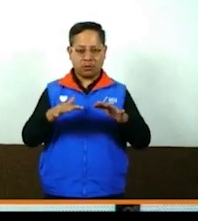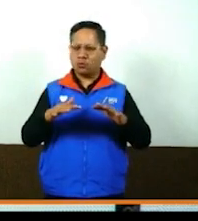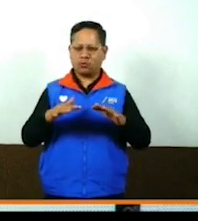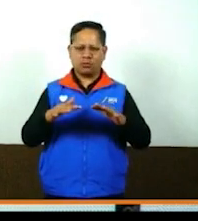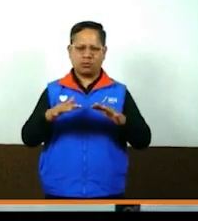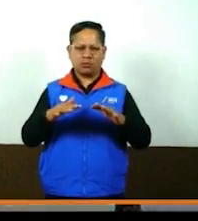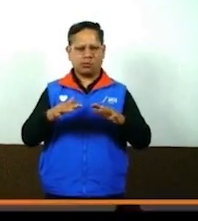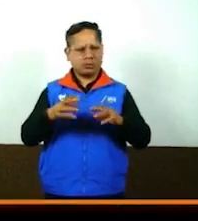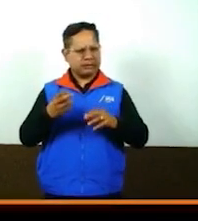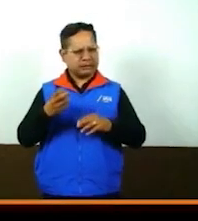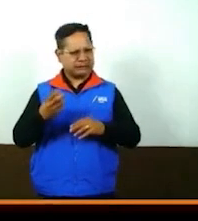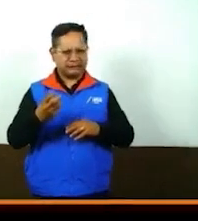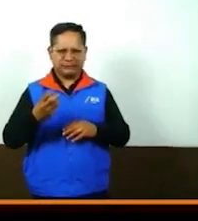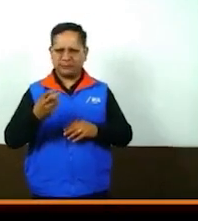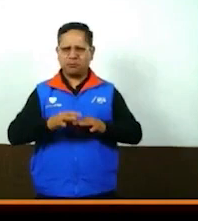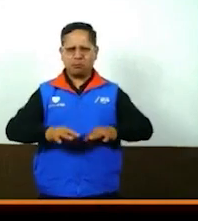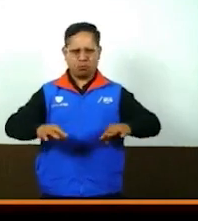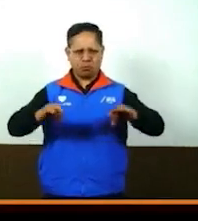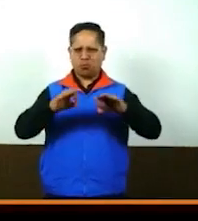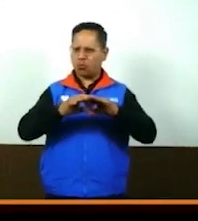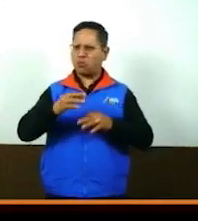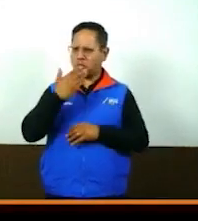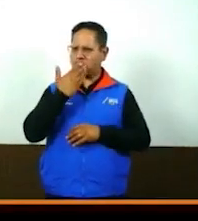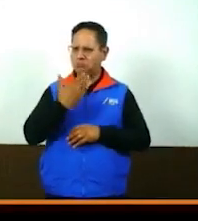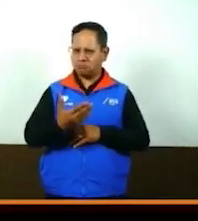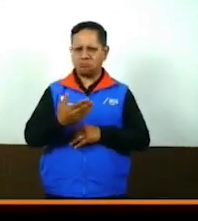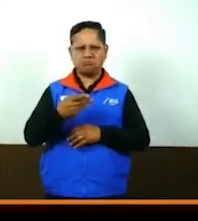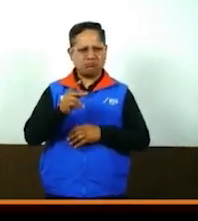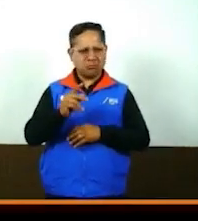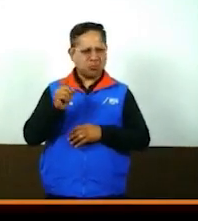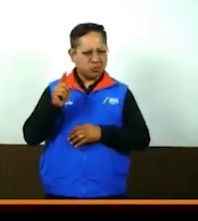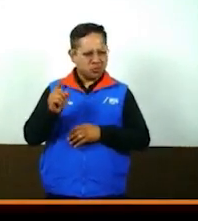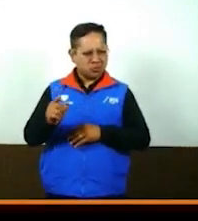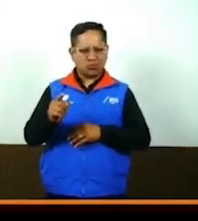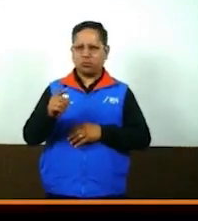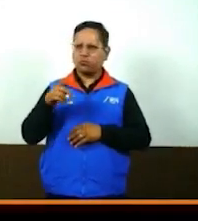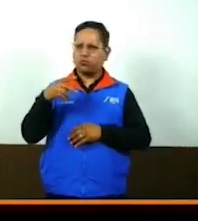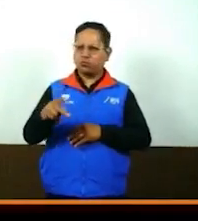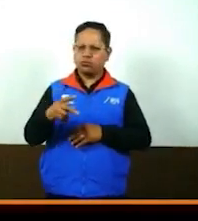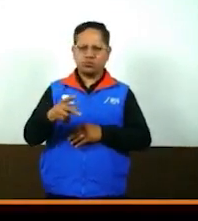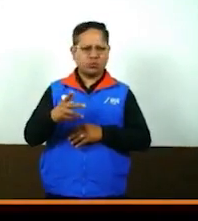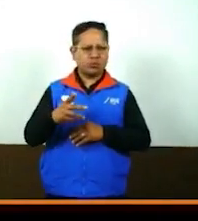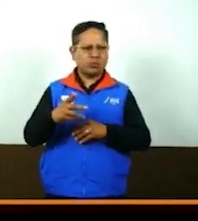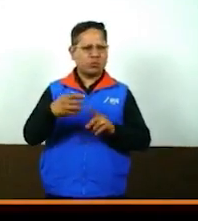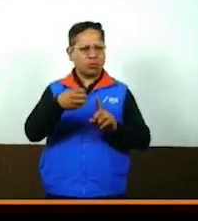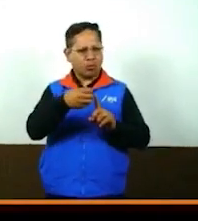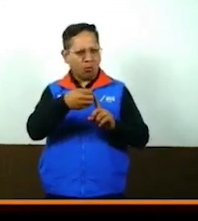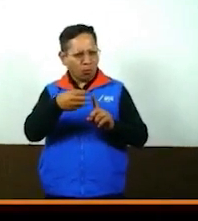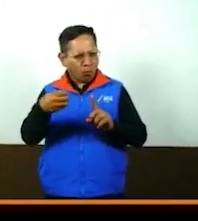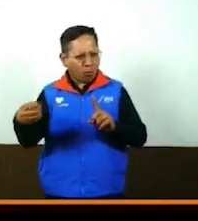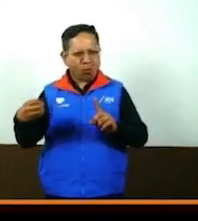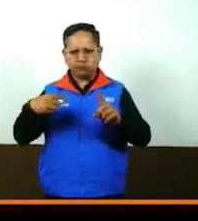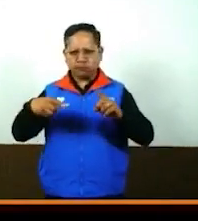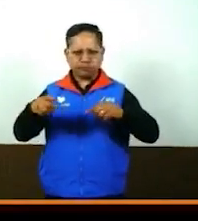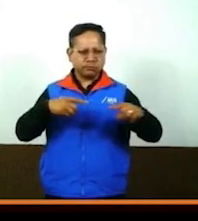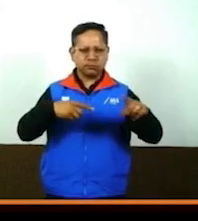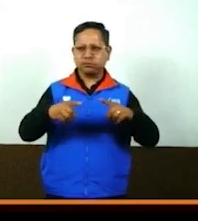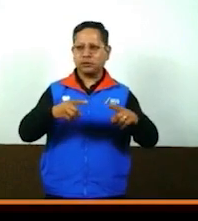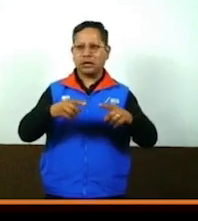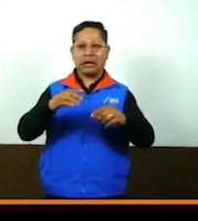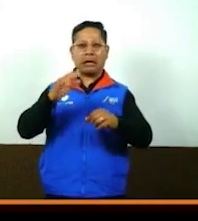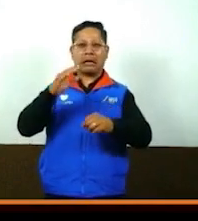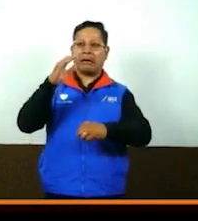evento es importante. Yo creo que para quienes organizan, el mejor momento de estos eventos es cuando